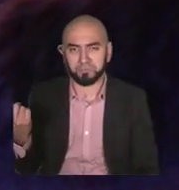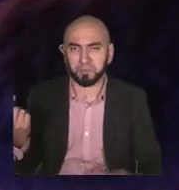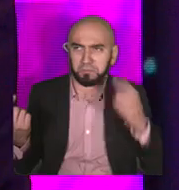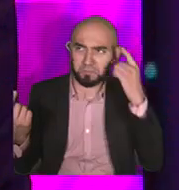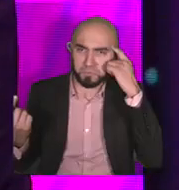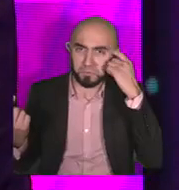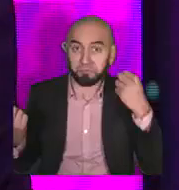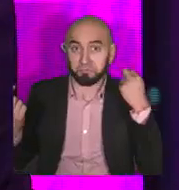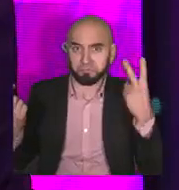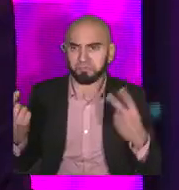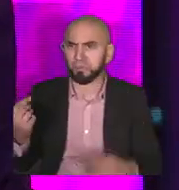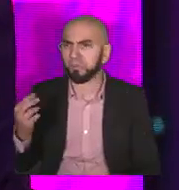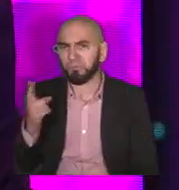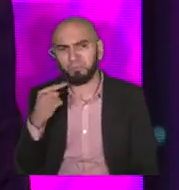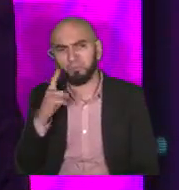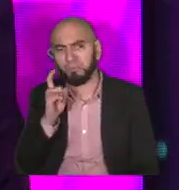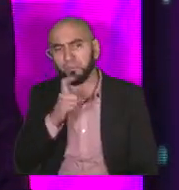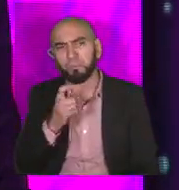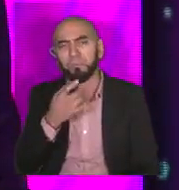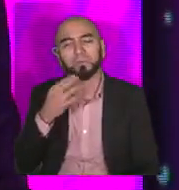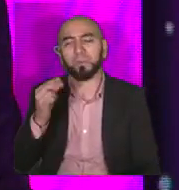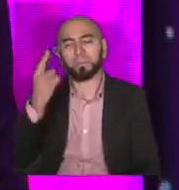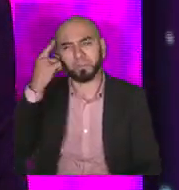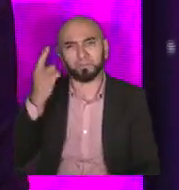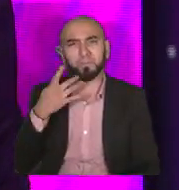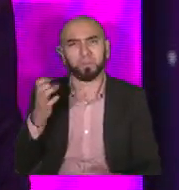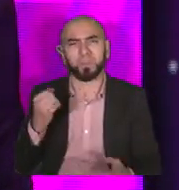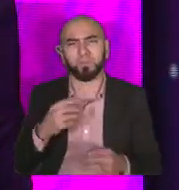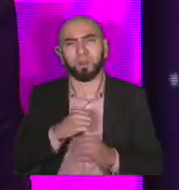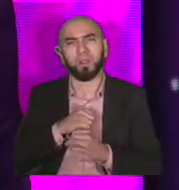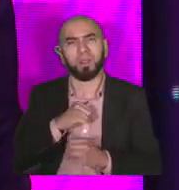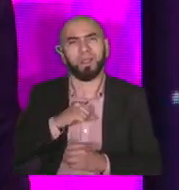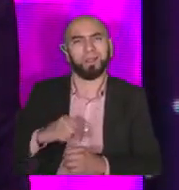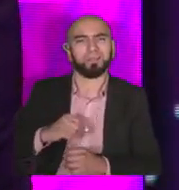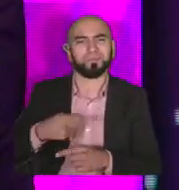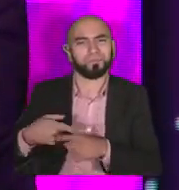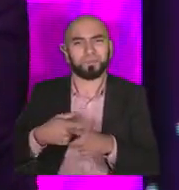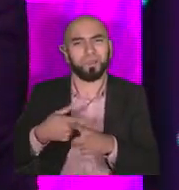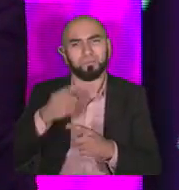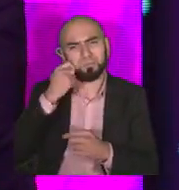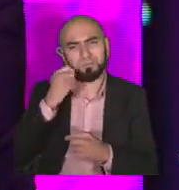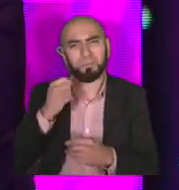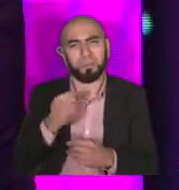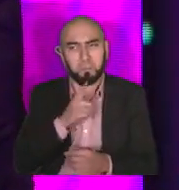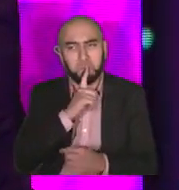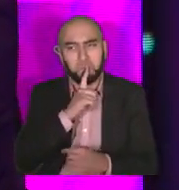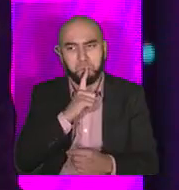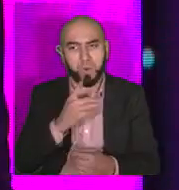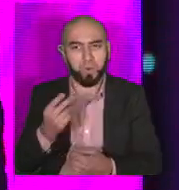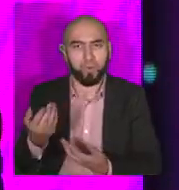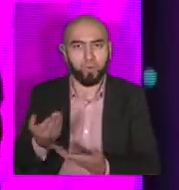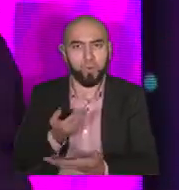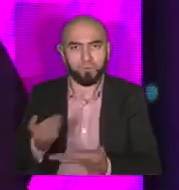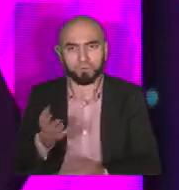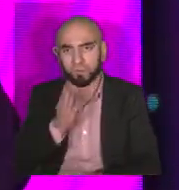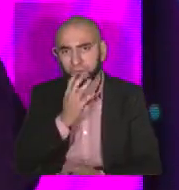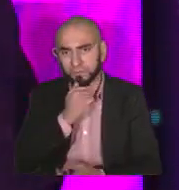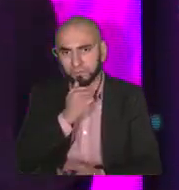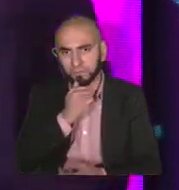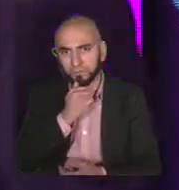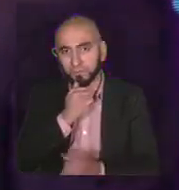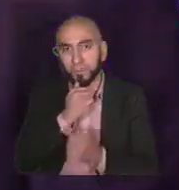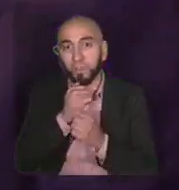eres tan antisociable? ¿Por qué estás siendo tan antisociable? Quizás ella o él no es antisociable. Quizás